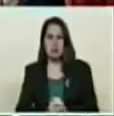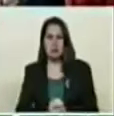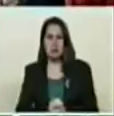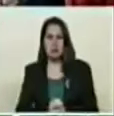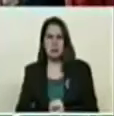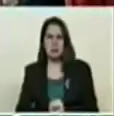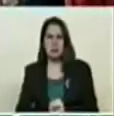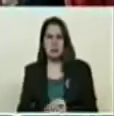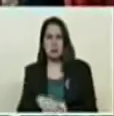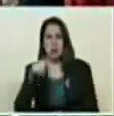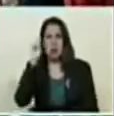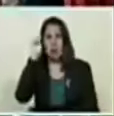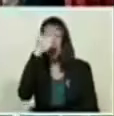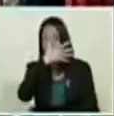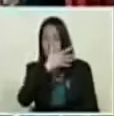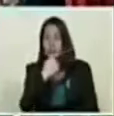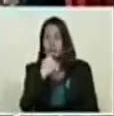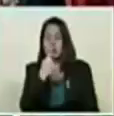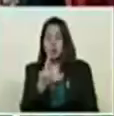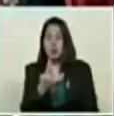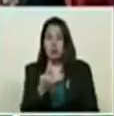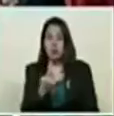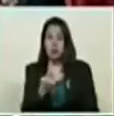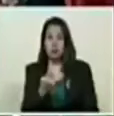Donald Trump declaró ayer,